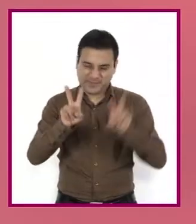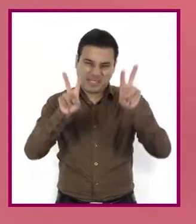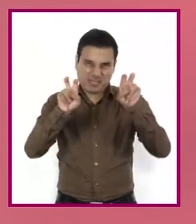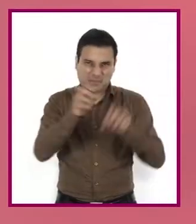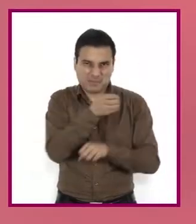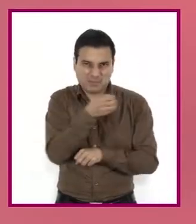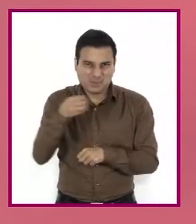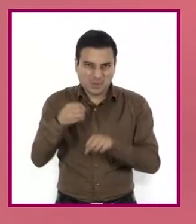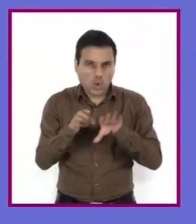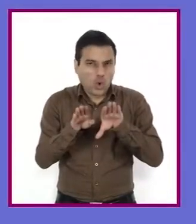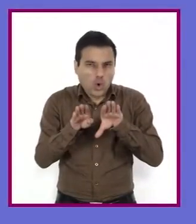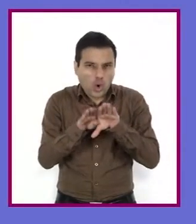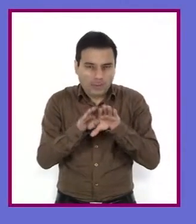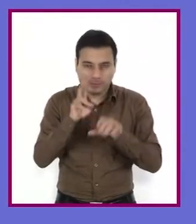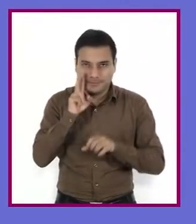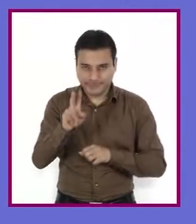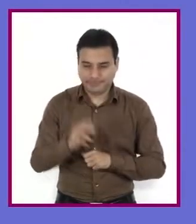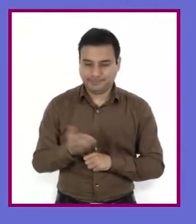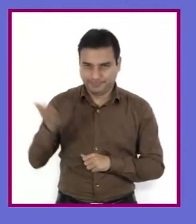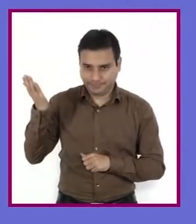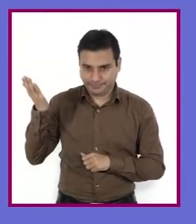lo que se le ha agregado.